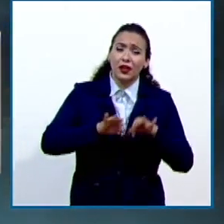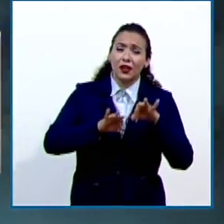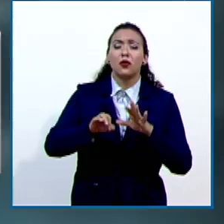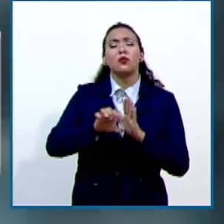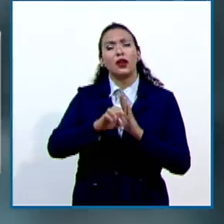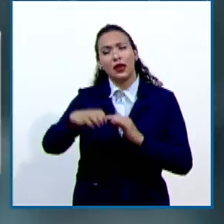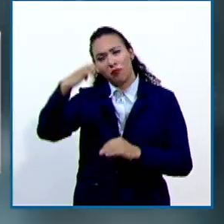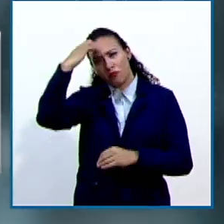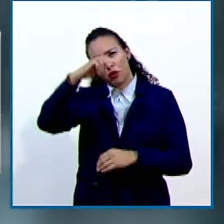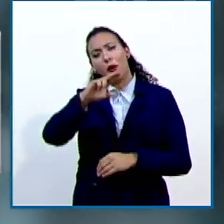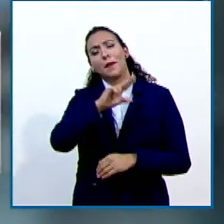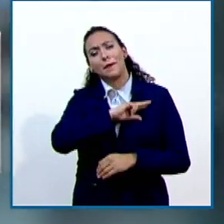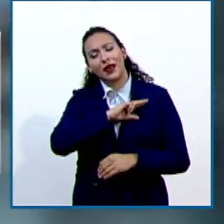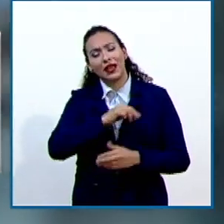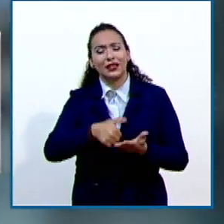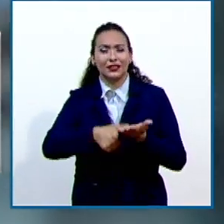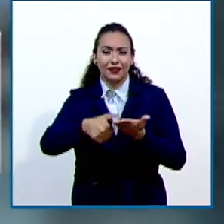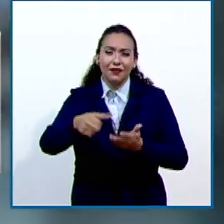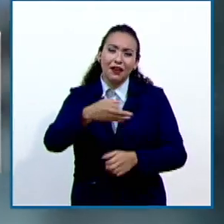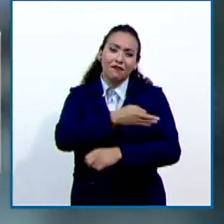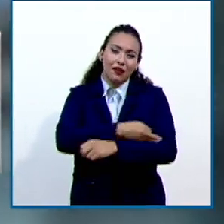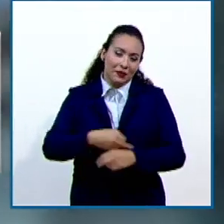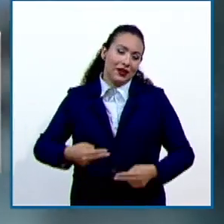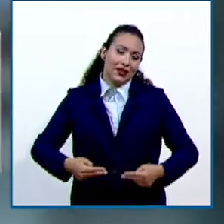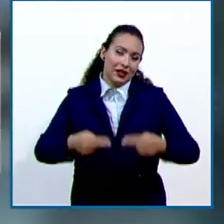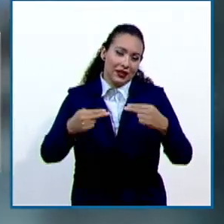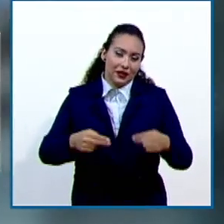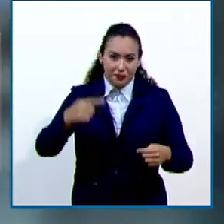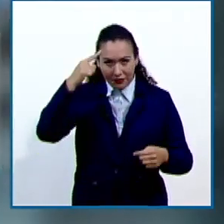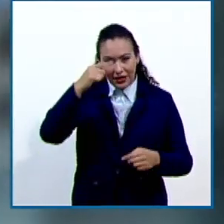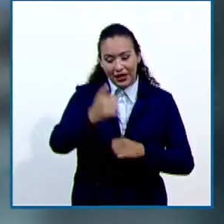las materias civil, familiar y mercantil para el